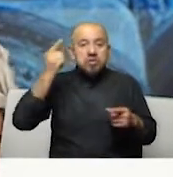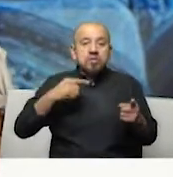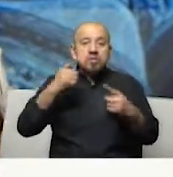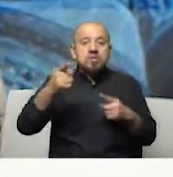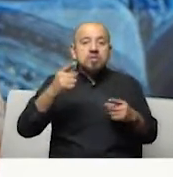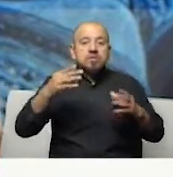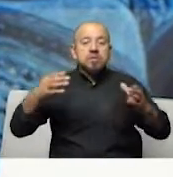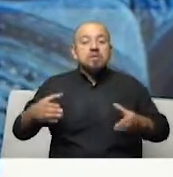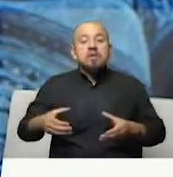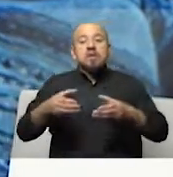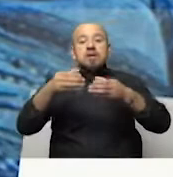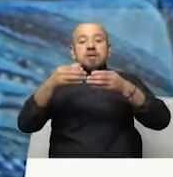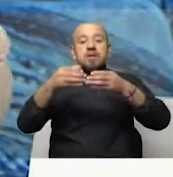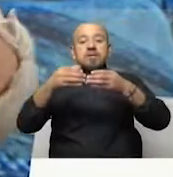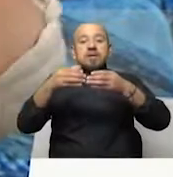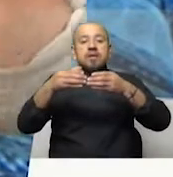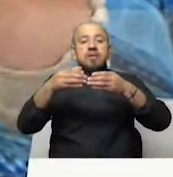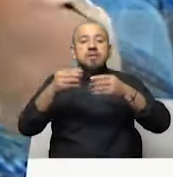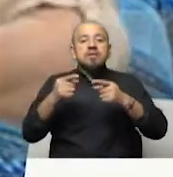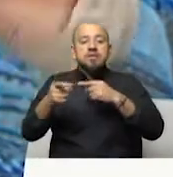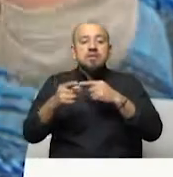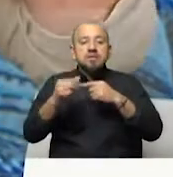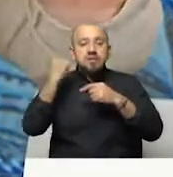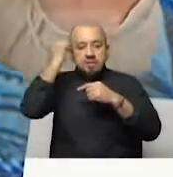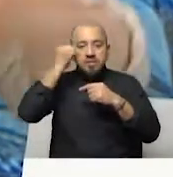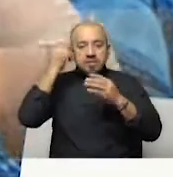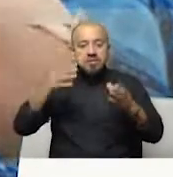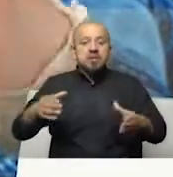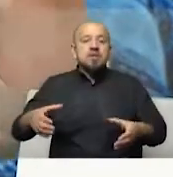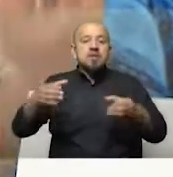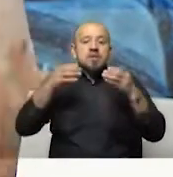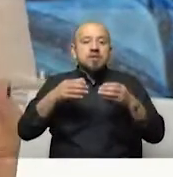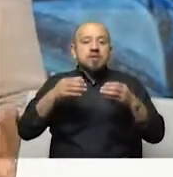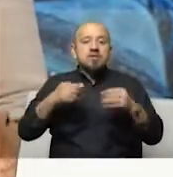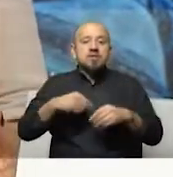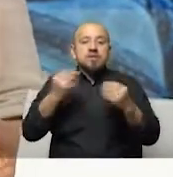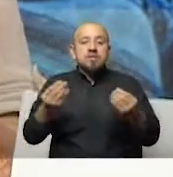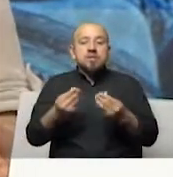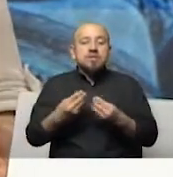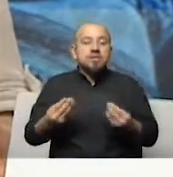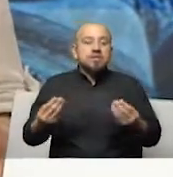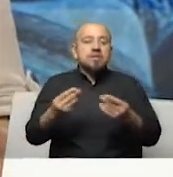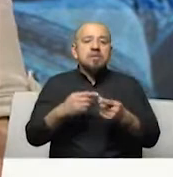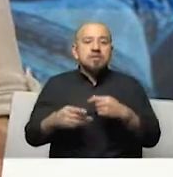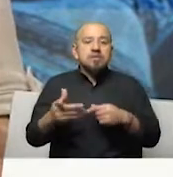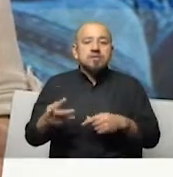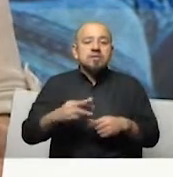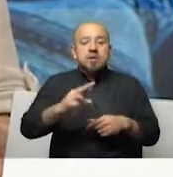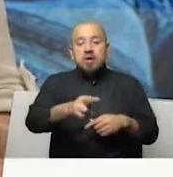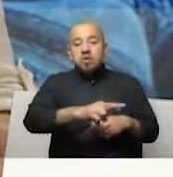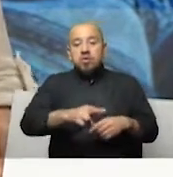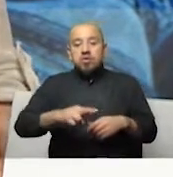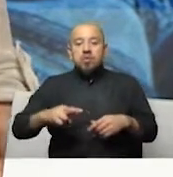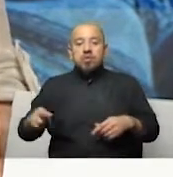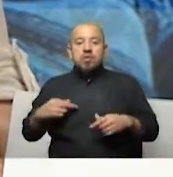jarrón imagínense que quede mármol en el sueño ya lo sacaba y lo llenaron de plantas medicinales iba a un río donde estaba